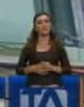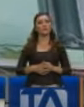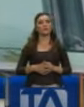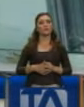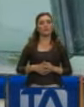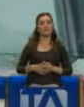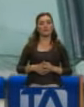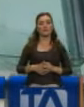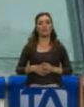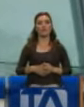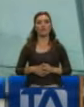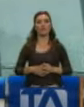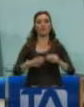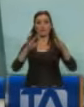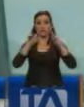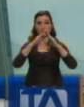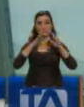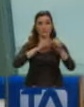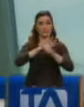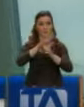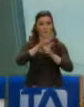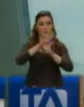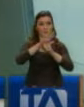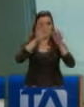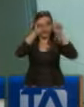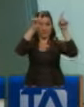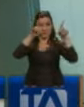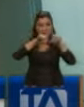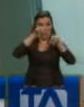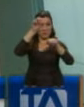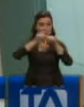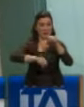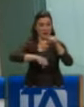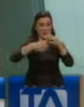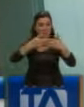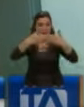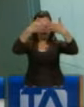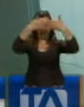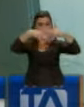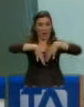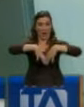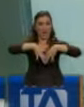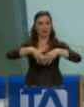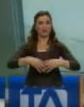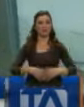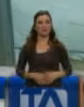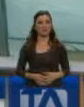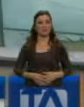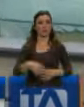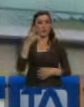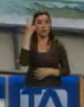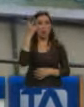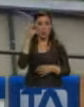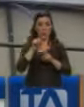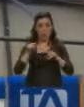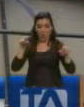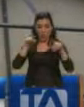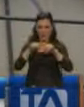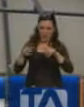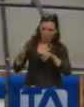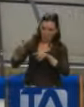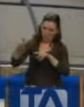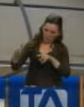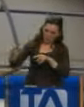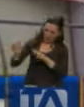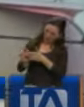al frente vemos una vivienda que también ha sido afectada. Viviendas prácticamente 2 cuadras a la redonda han sido afectadas las viviendas.